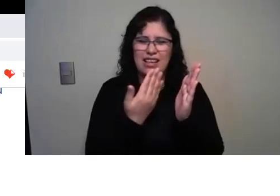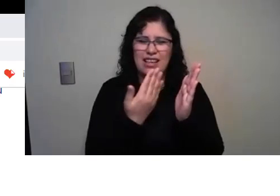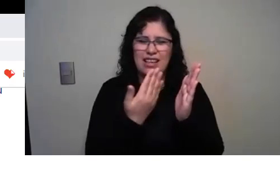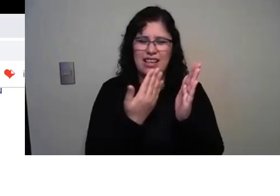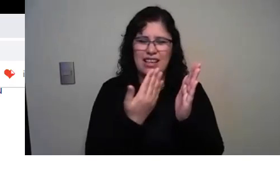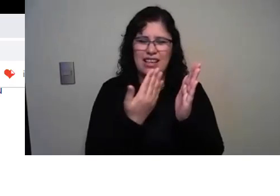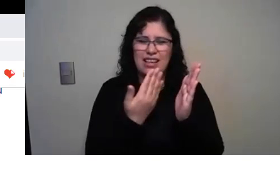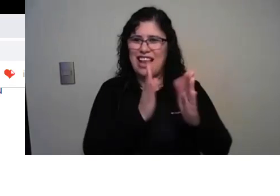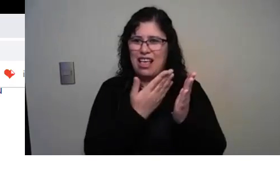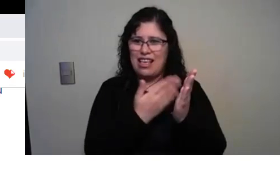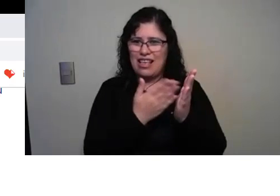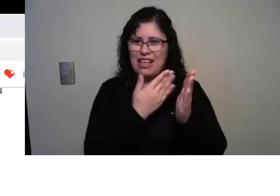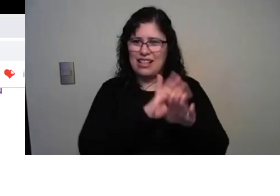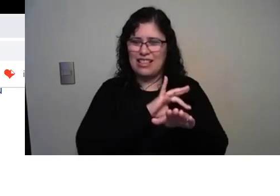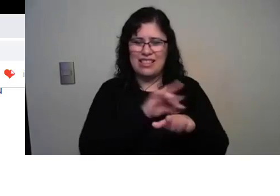ve. Aires.